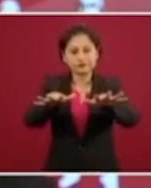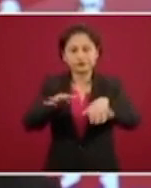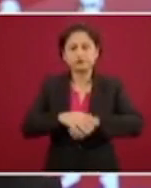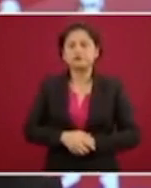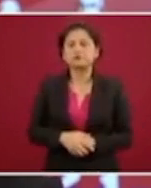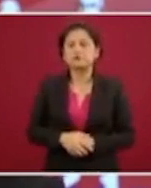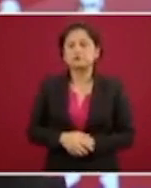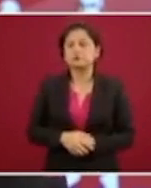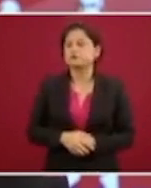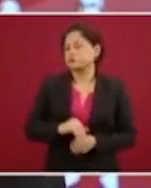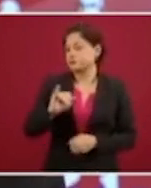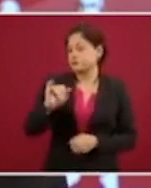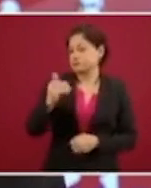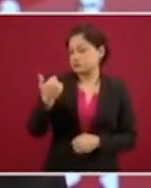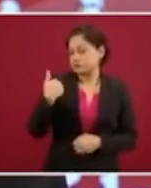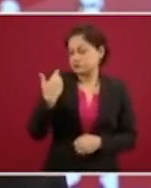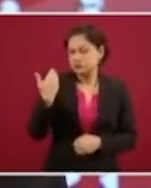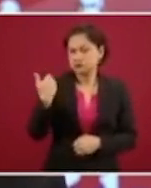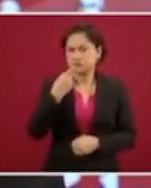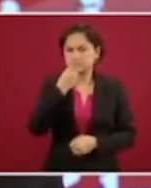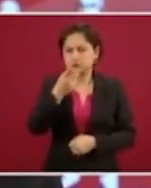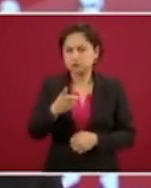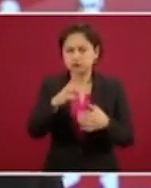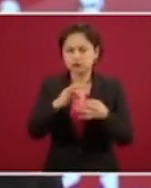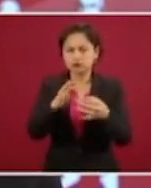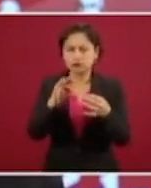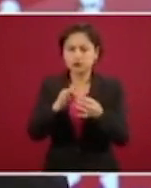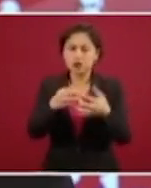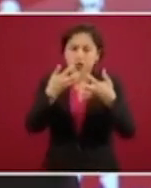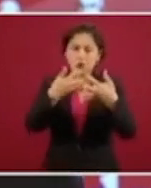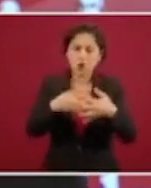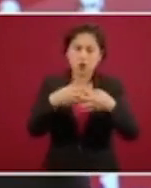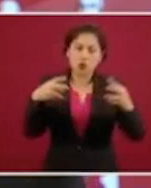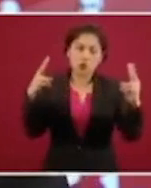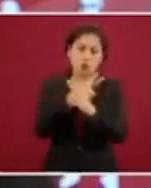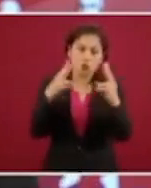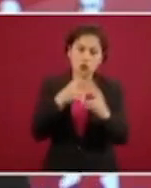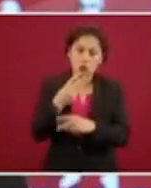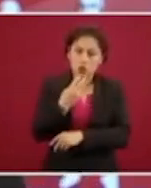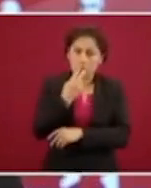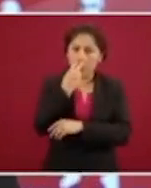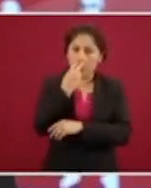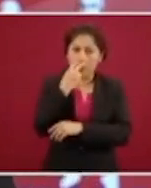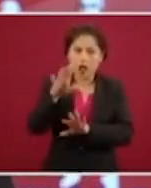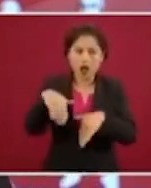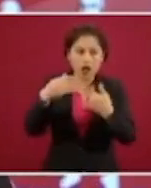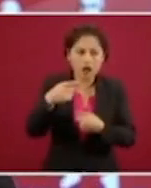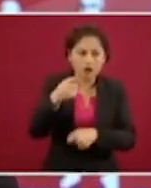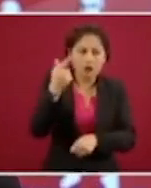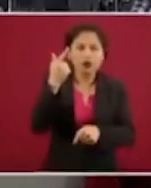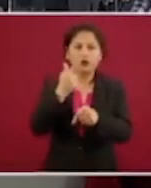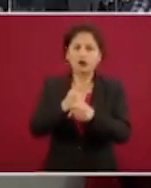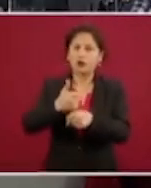momento, que los ventiladores, por ejemplo, hemos encontrado precios en el mercado que te pueden llegar a 8 o 10 veces lo que cuestan en tiempos